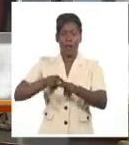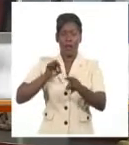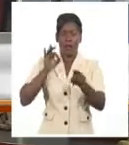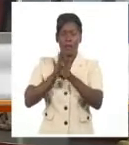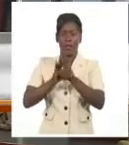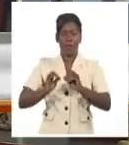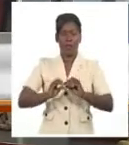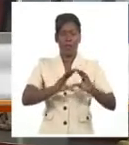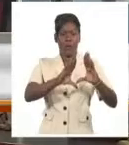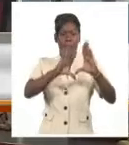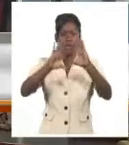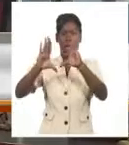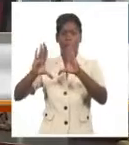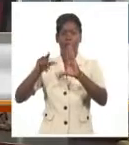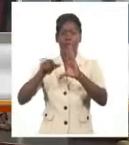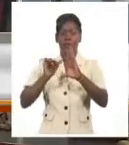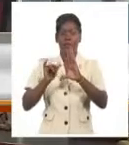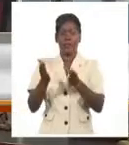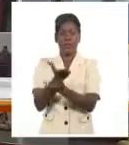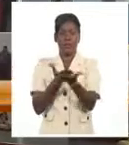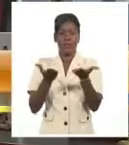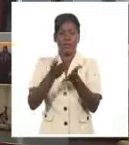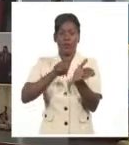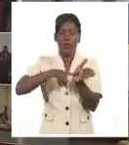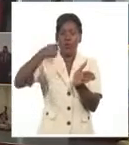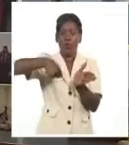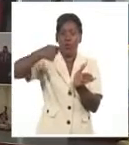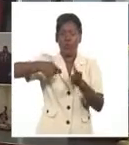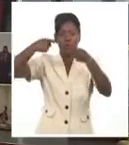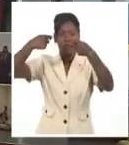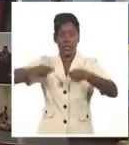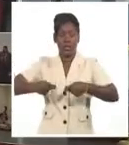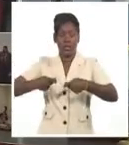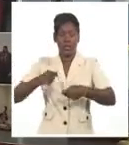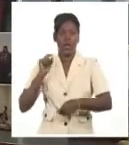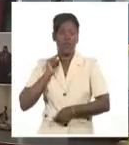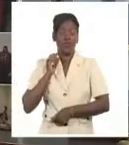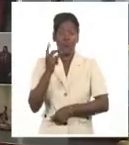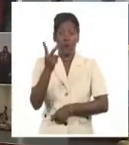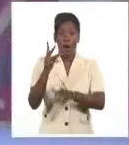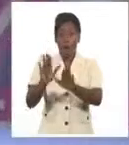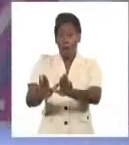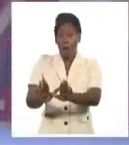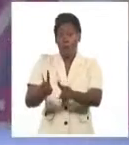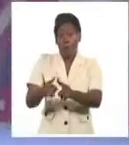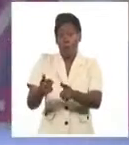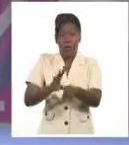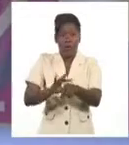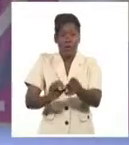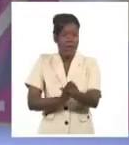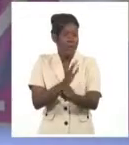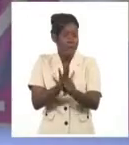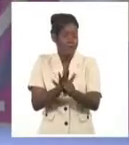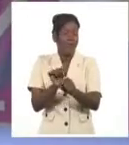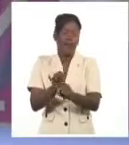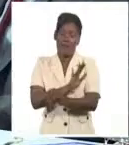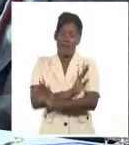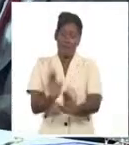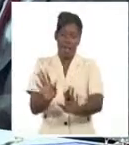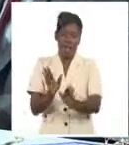el décimo encuentro internacional justicia y derecho luego de dos años de una pausa obligatoria como consecuencia de lakovic